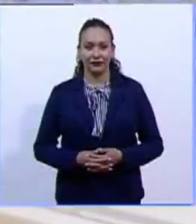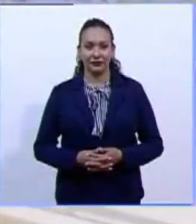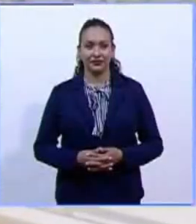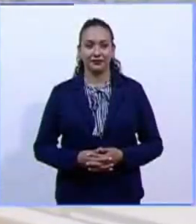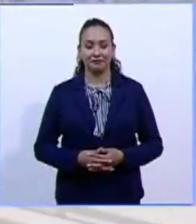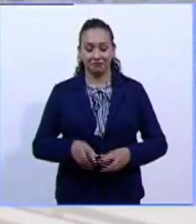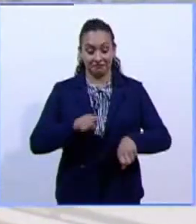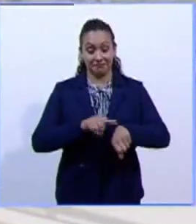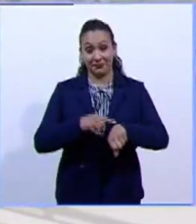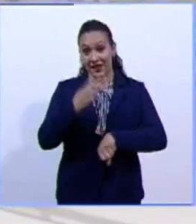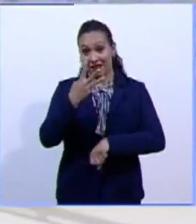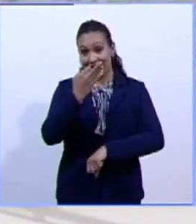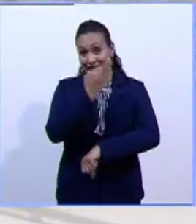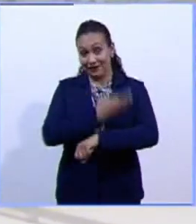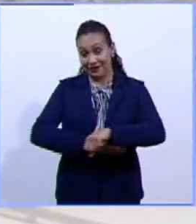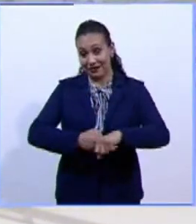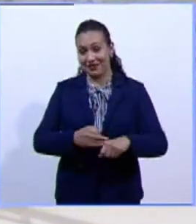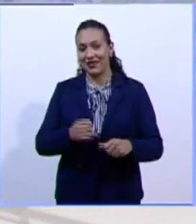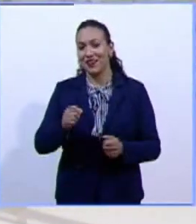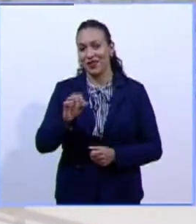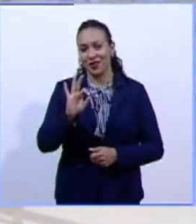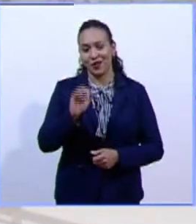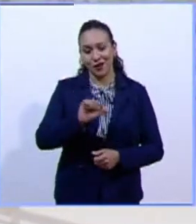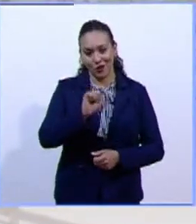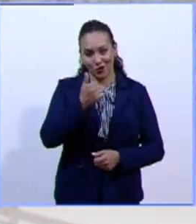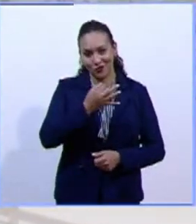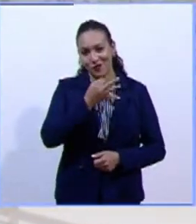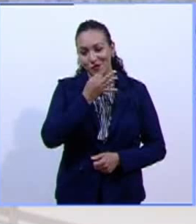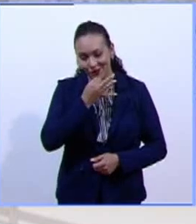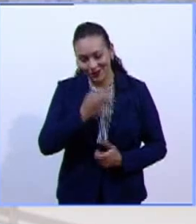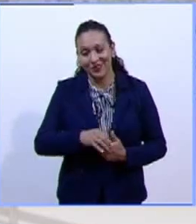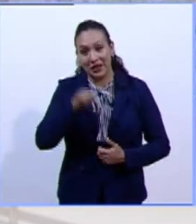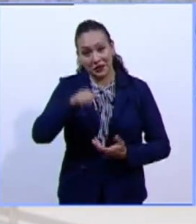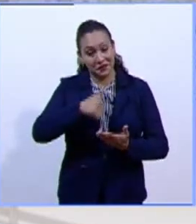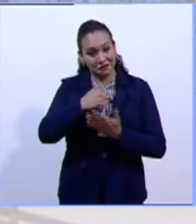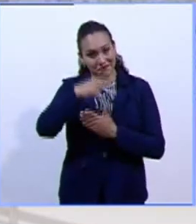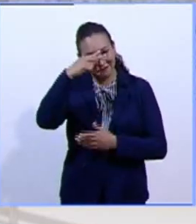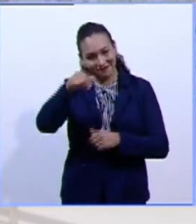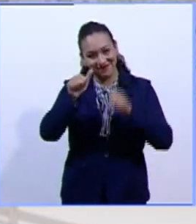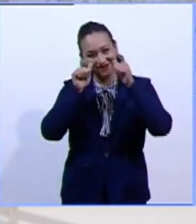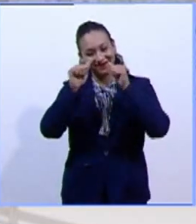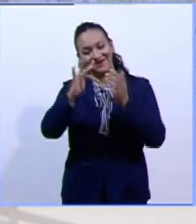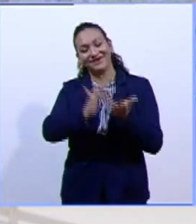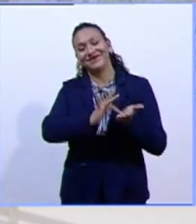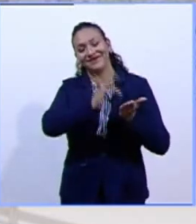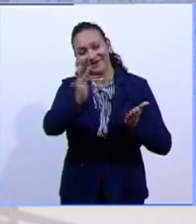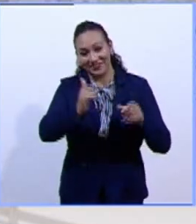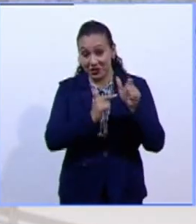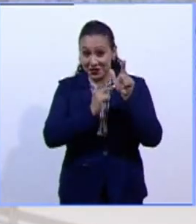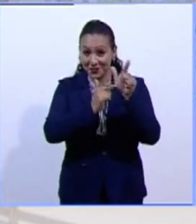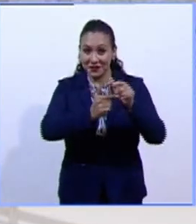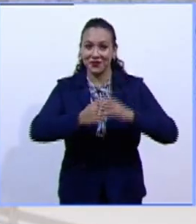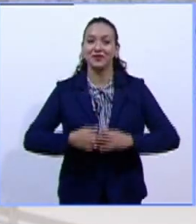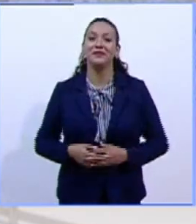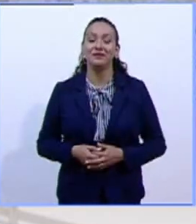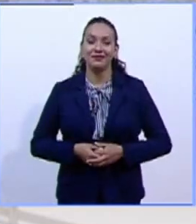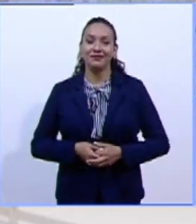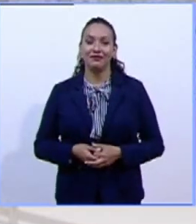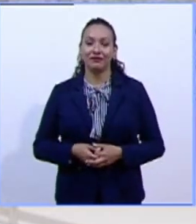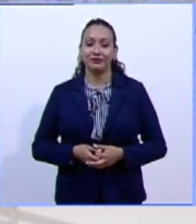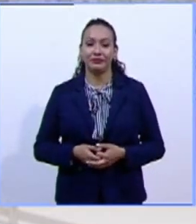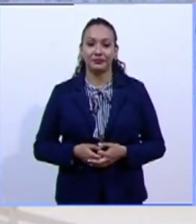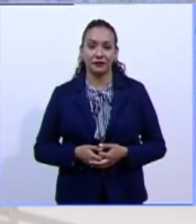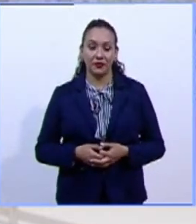Son las 3 de la tarde con 11 minutos ya, tiempo del centro de la República Mexicana. Muchas gracias por continuar con nosotros. Vámonos con más. El